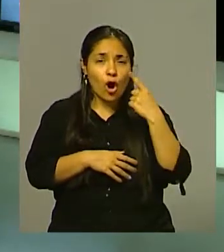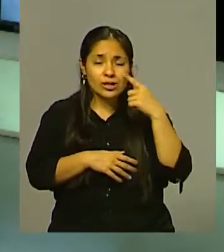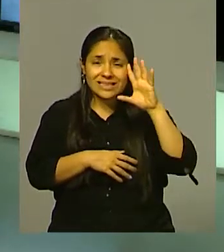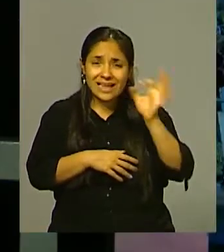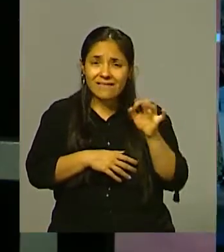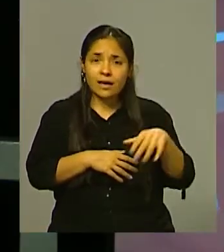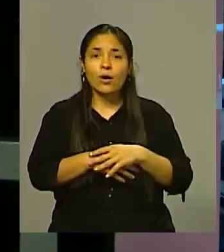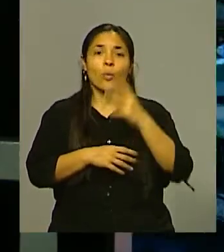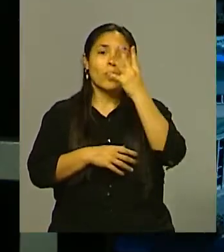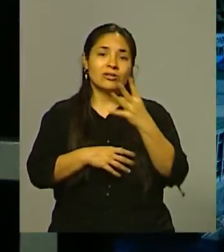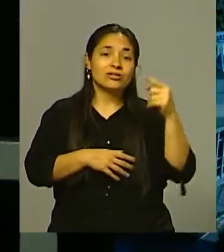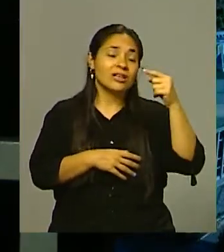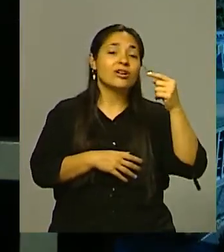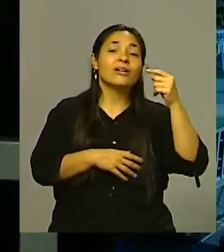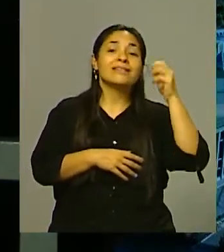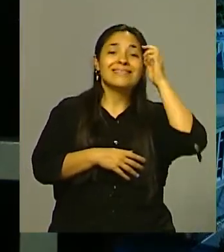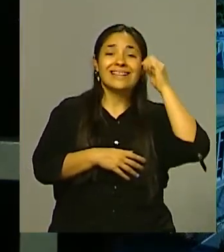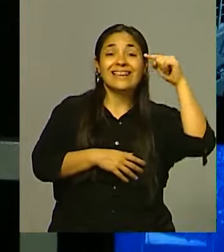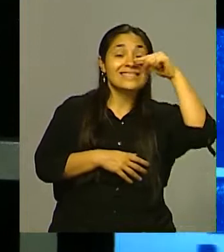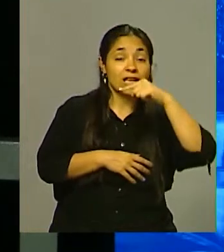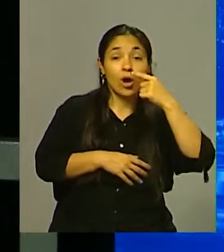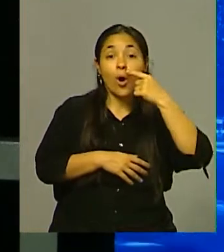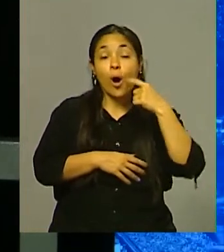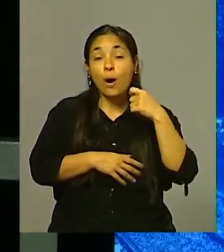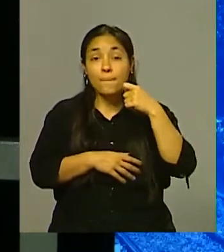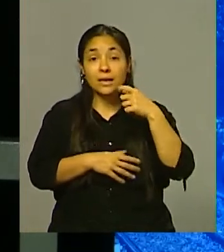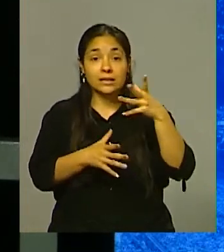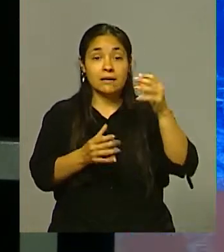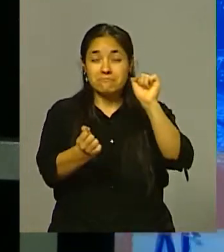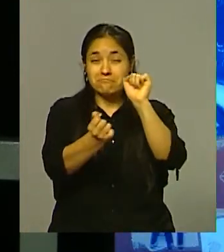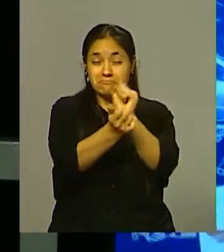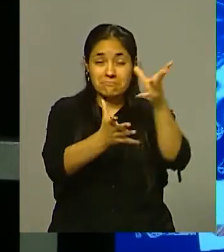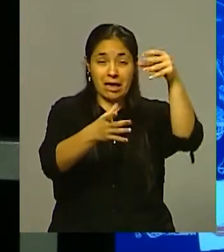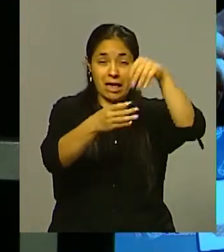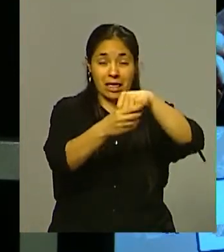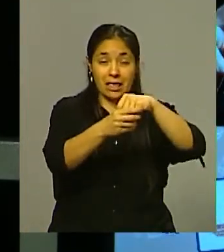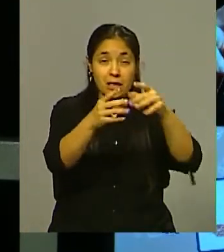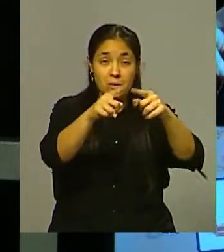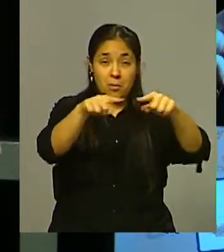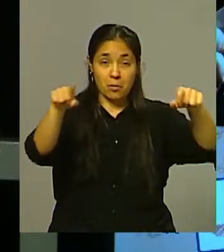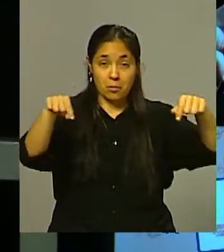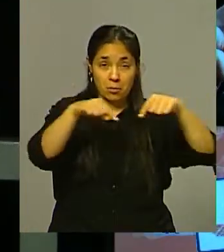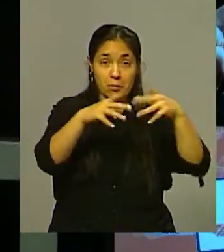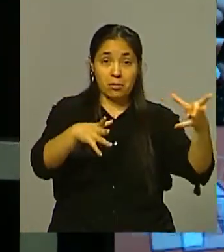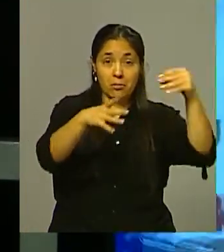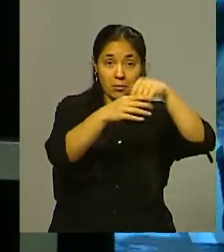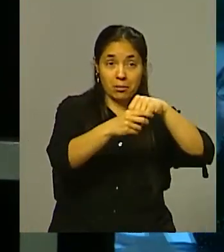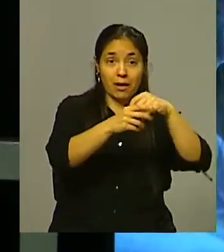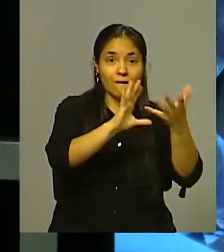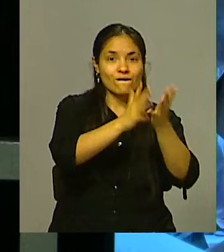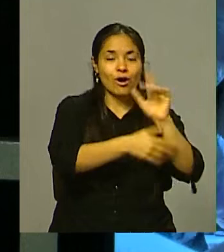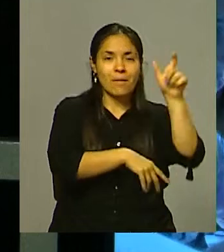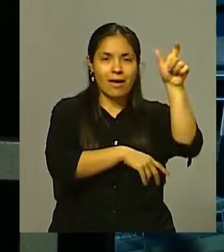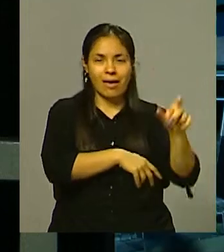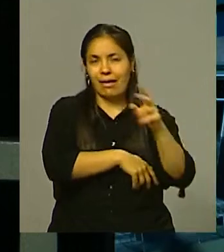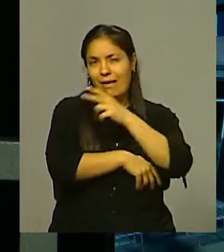437 hombres que estuvieron prisioneros y que estuvieron en su comando. Un comando